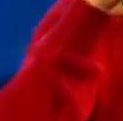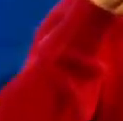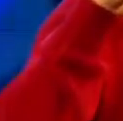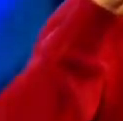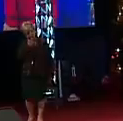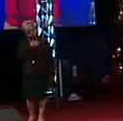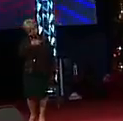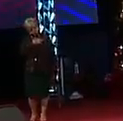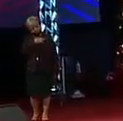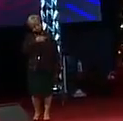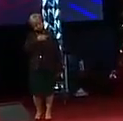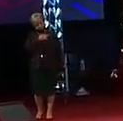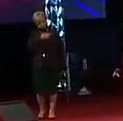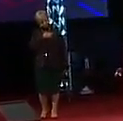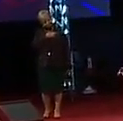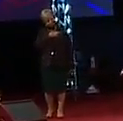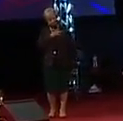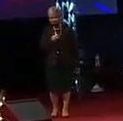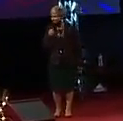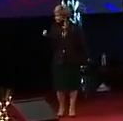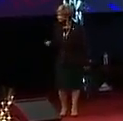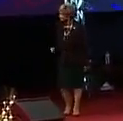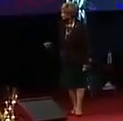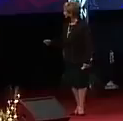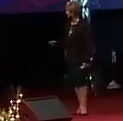por toda la oración. Vamos allá, dice.